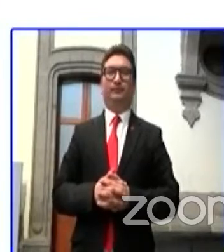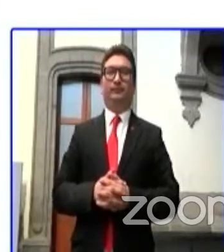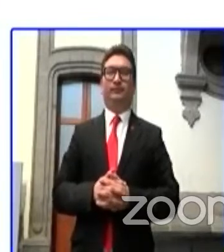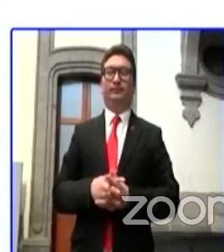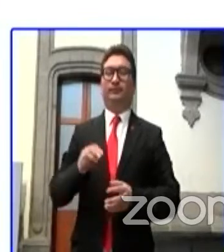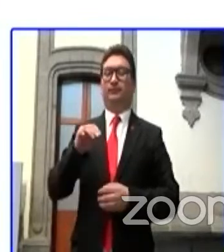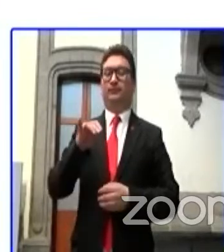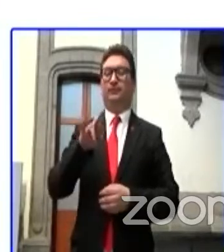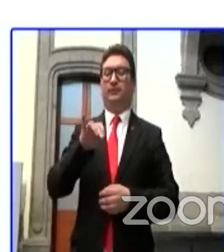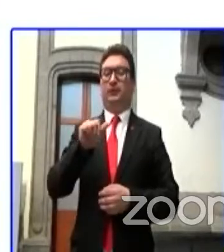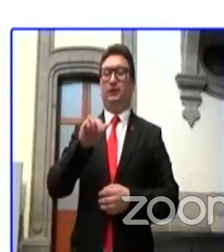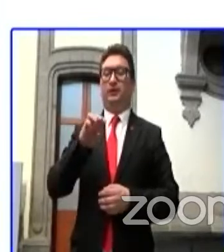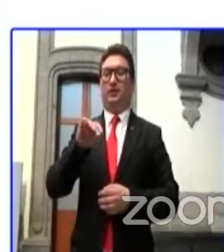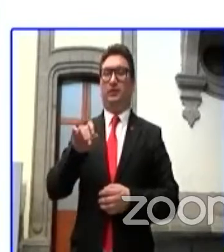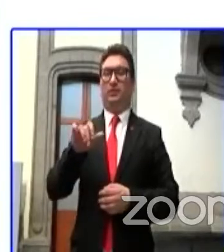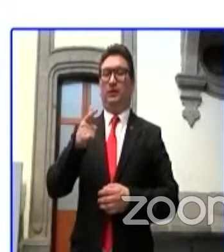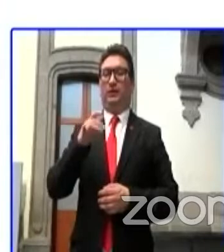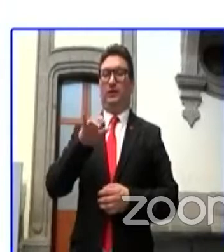Miriam García Zamora.